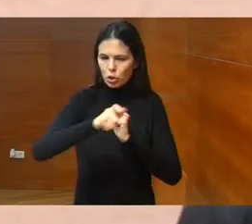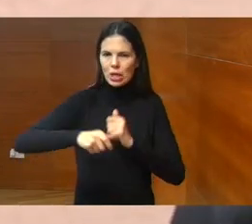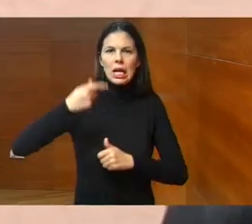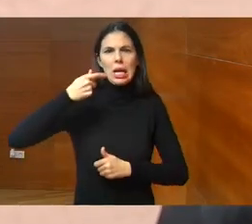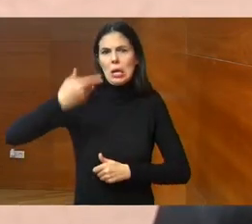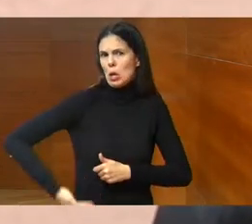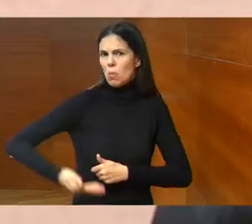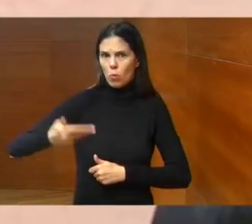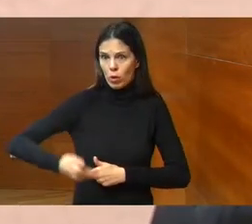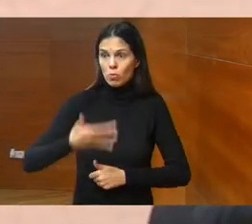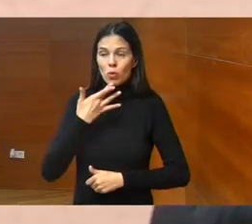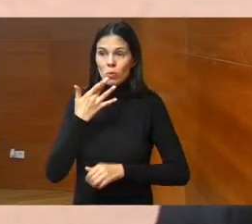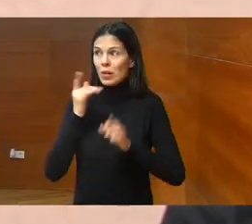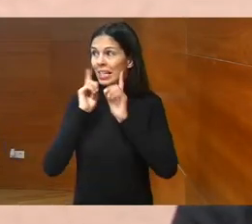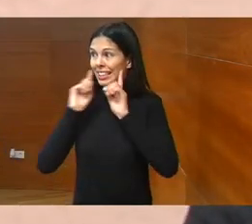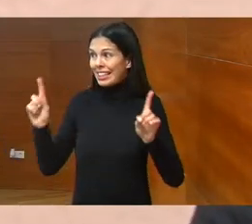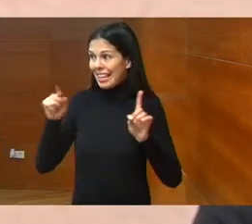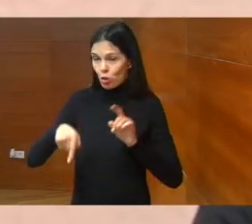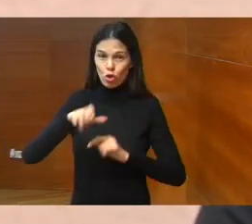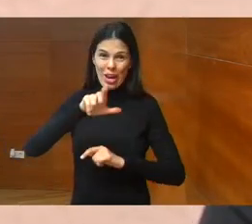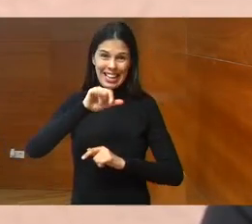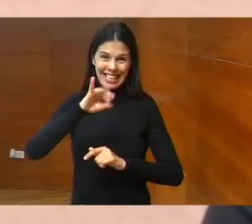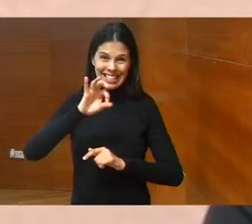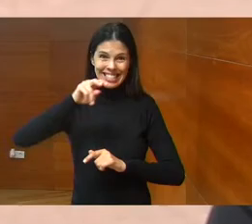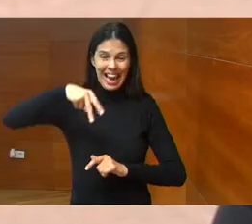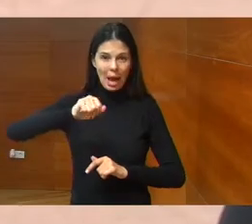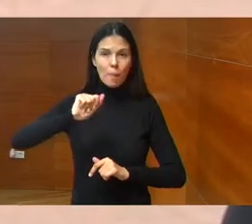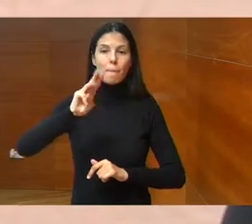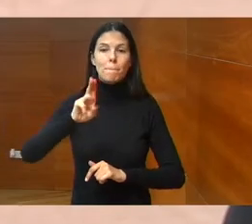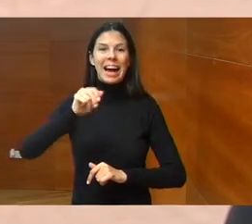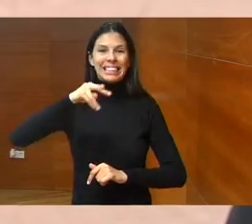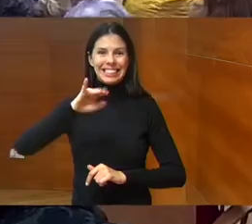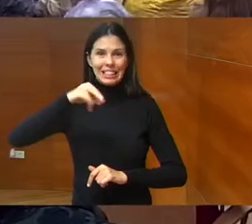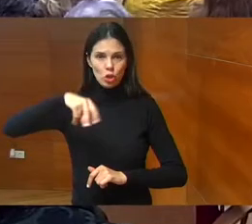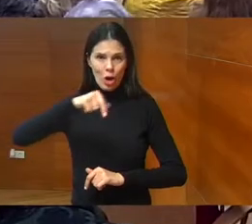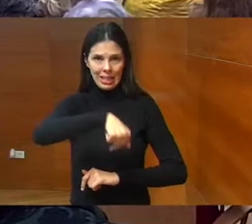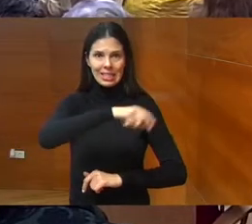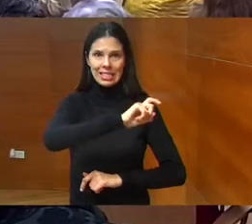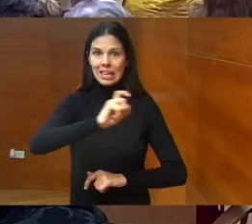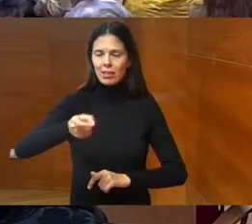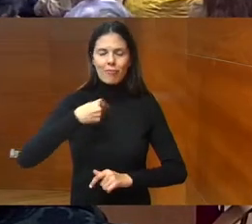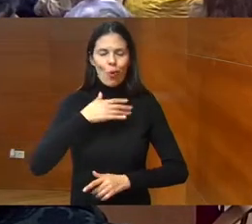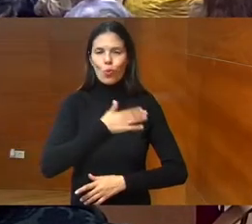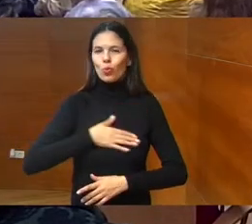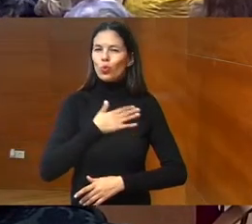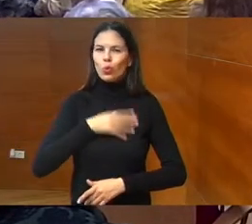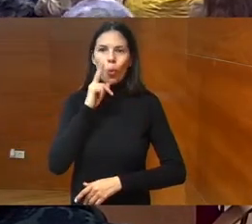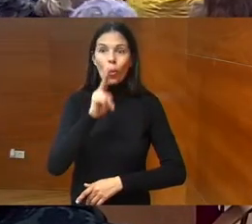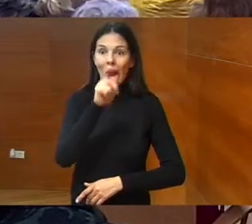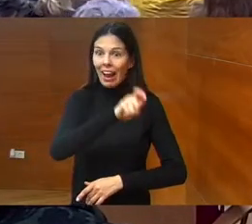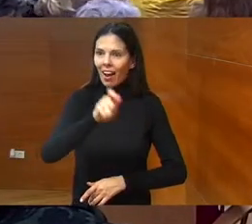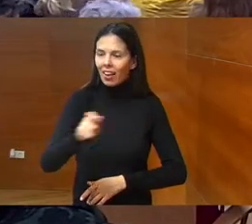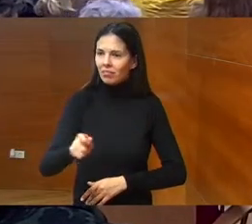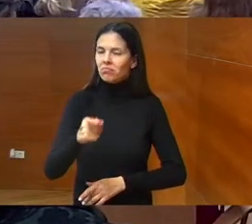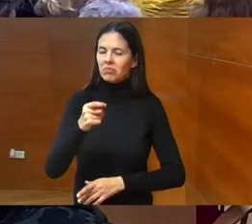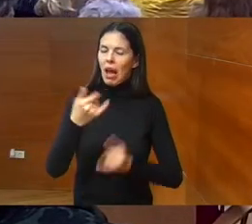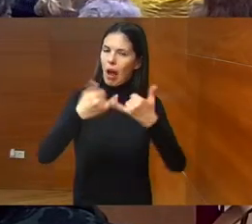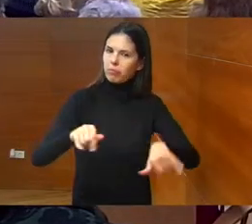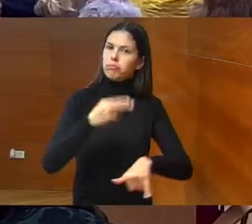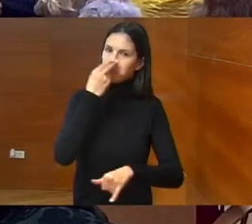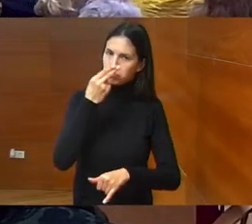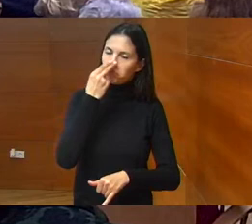como fue Elisa Patiño aquí en sansensio es un placer un gusto ver así a tanta gente que está interesada en este tipo de